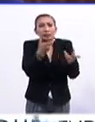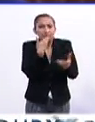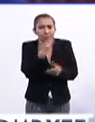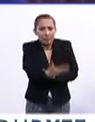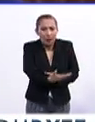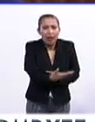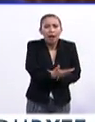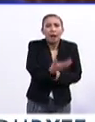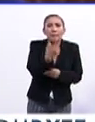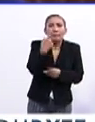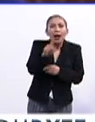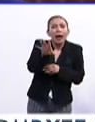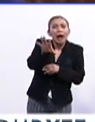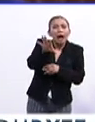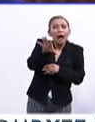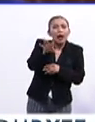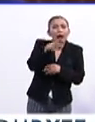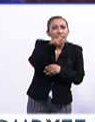desde